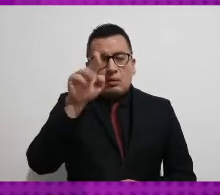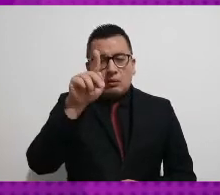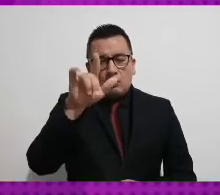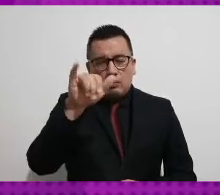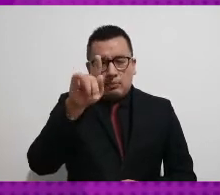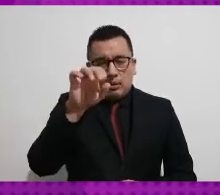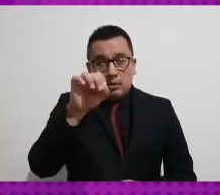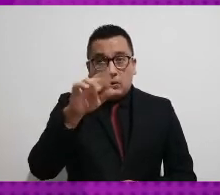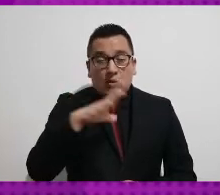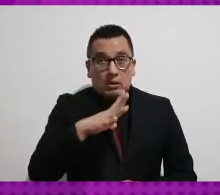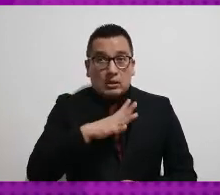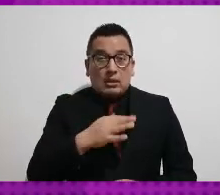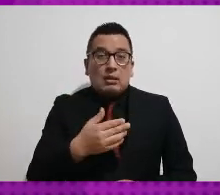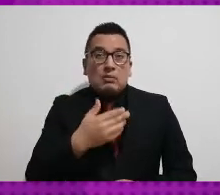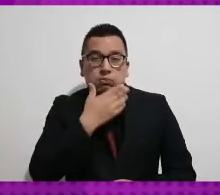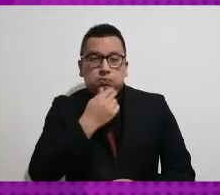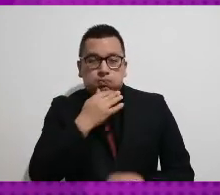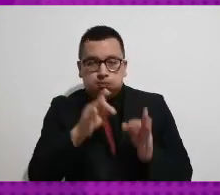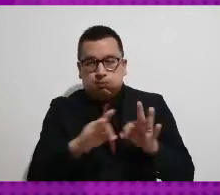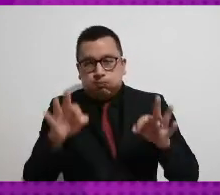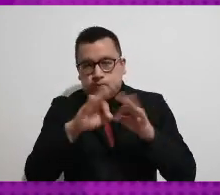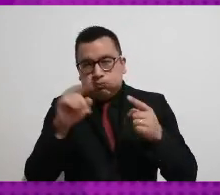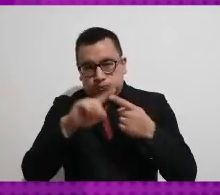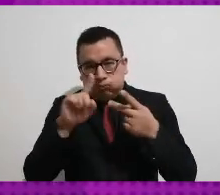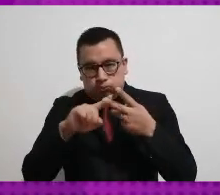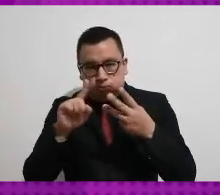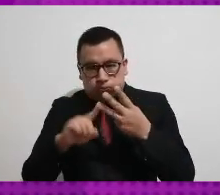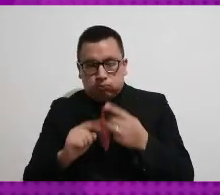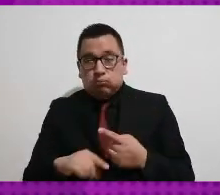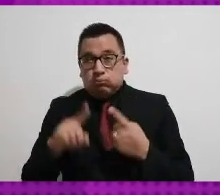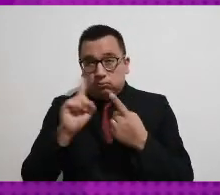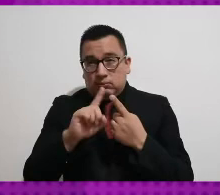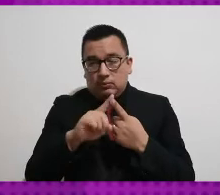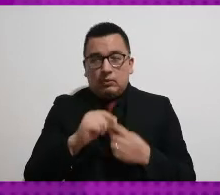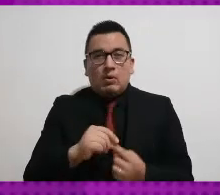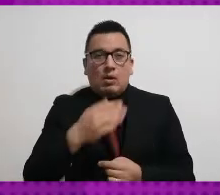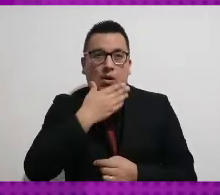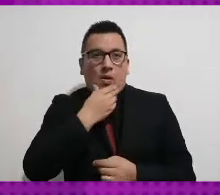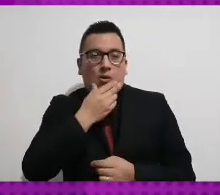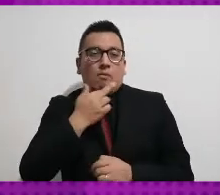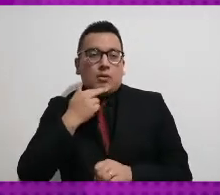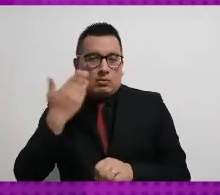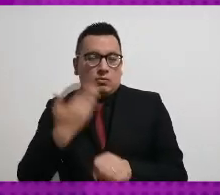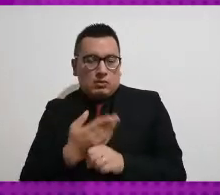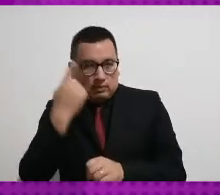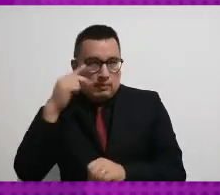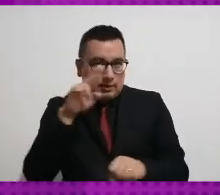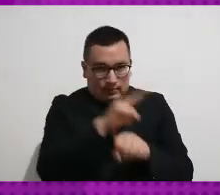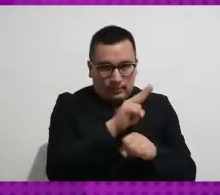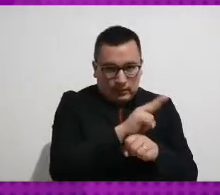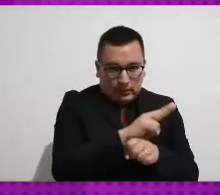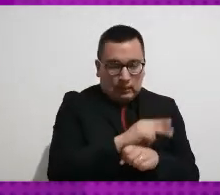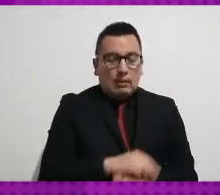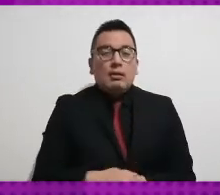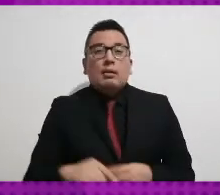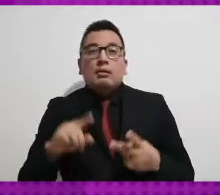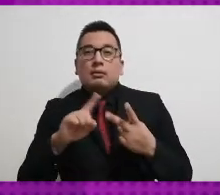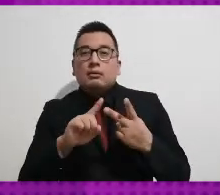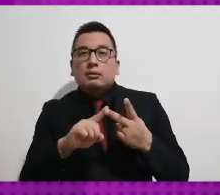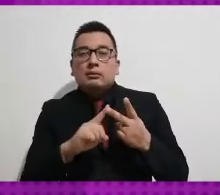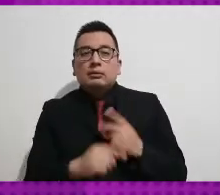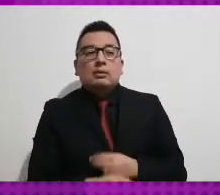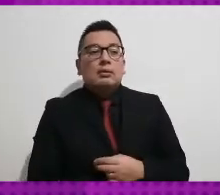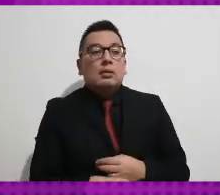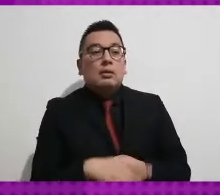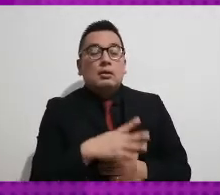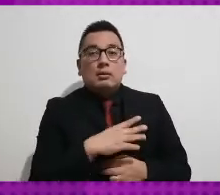lleva propiamente el proceso de la auditoría, el ente auditado, que es el responsable de observar en todo